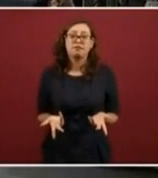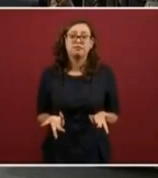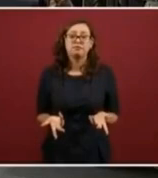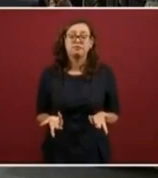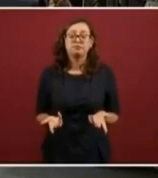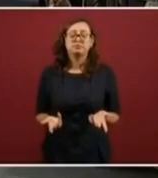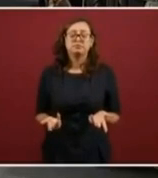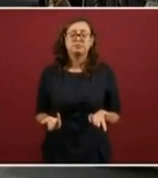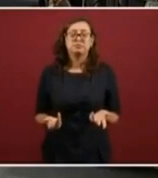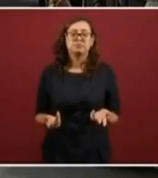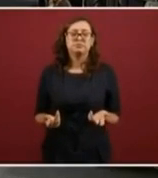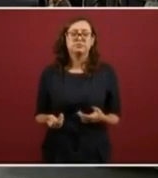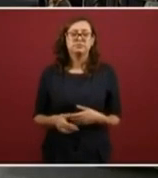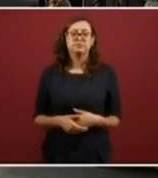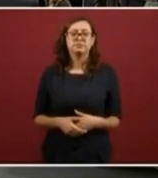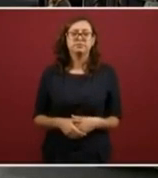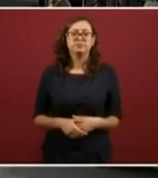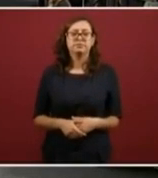son